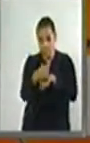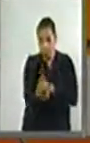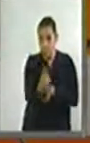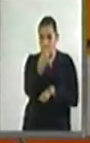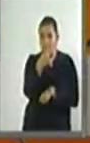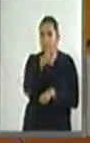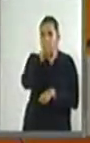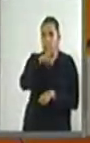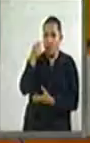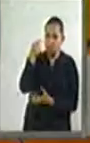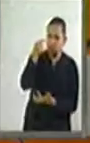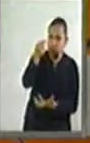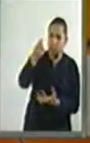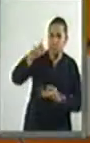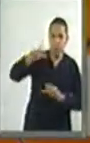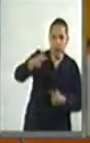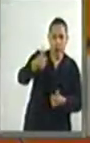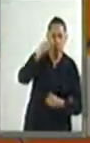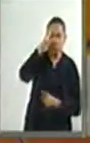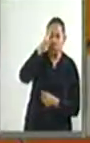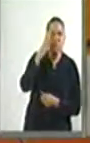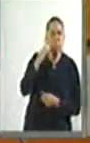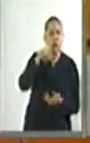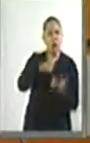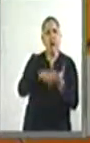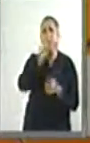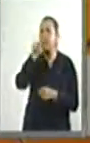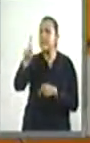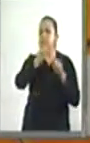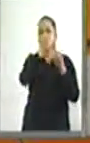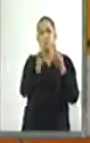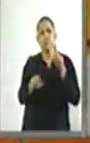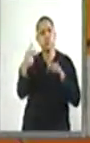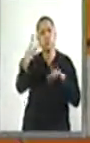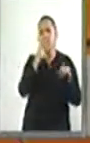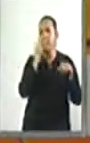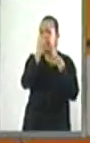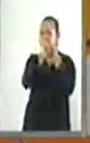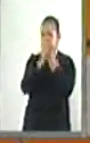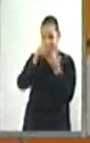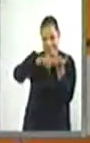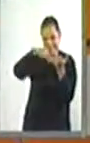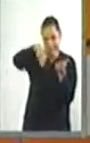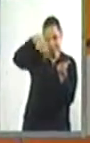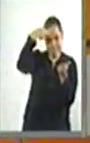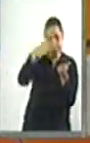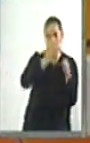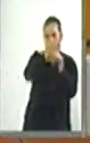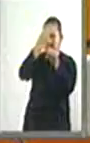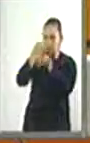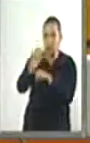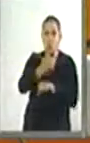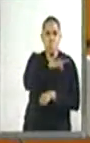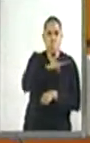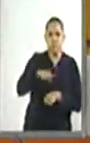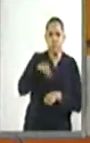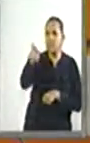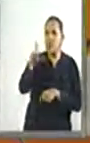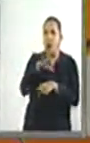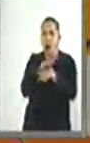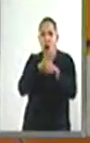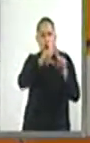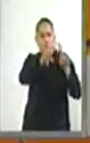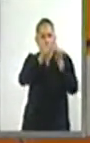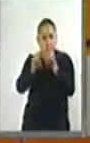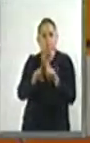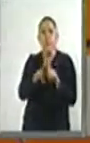la infraestructura que ya existía en cada región del país, en cada municipio y en cada estado para su instrumentación. Esta acción permitió